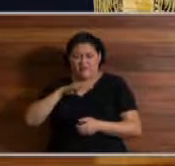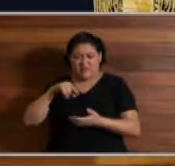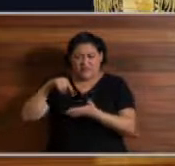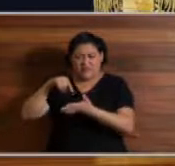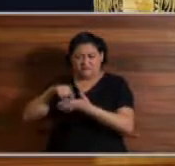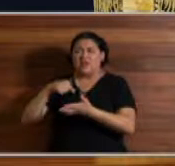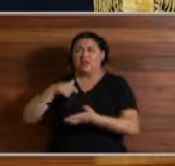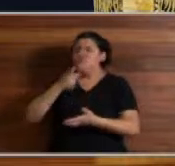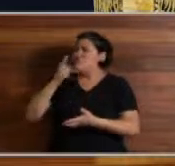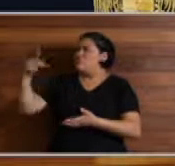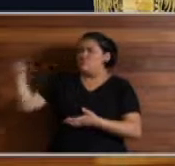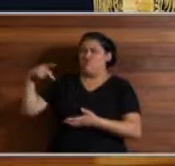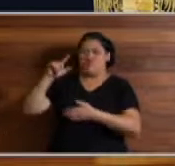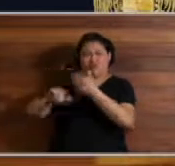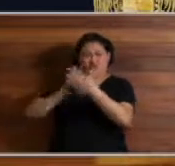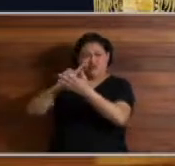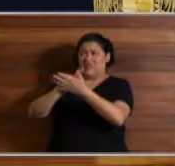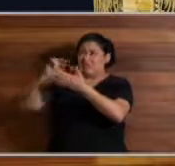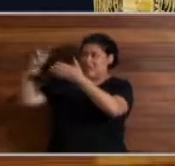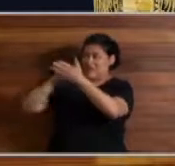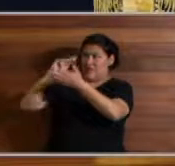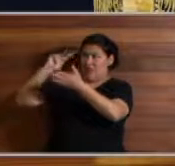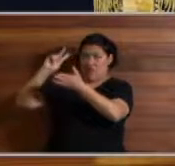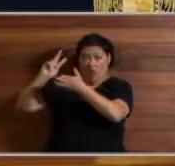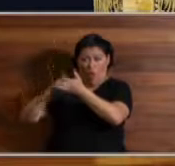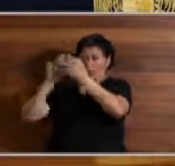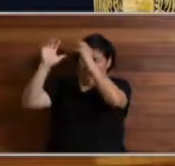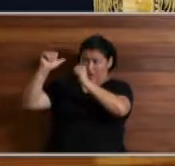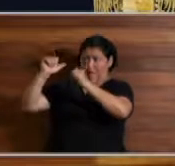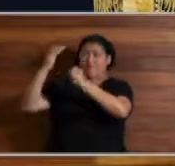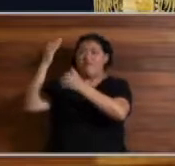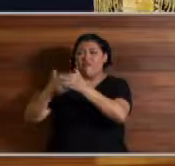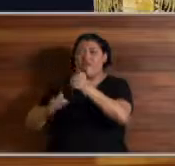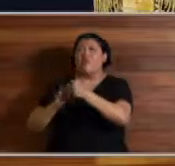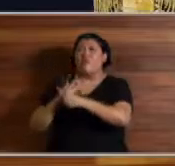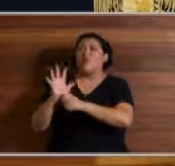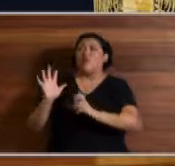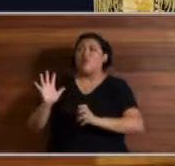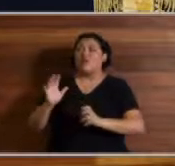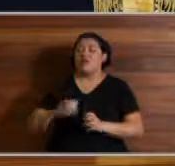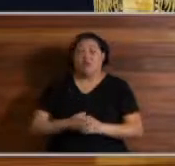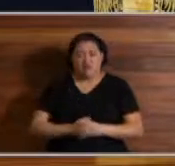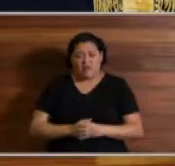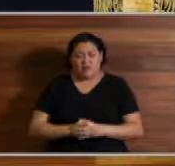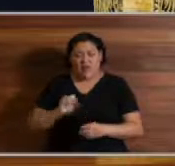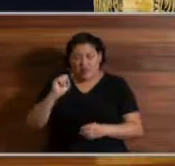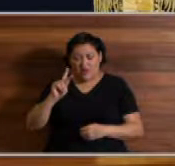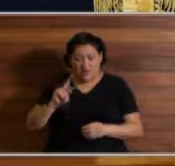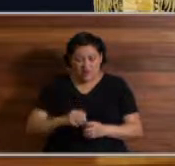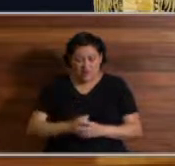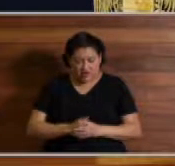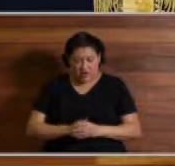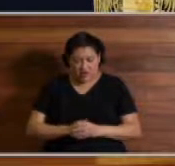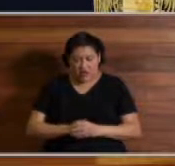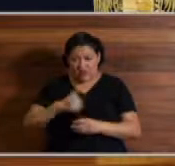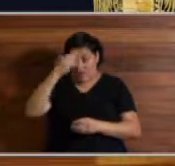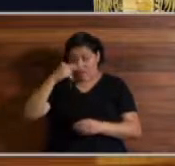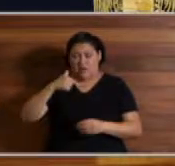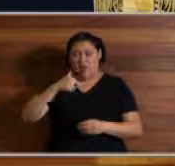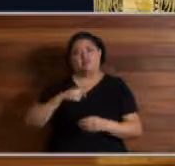referencia? Pues simplemente está puesto, digamos, yo siempre en todos los eventos que participo sobre esta temática lo